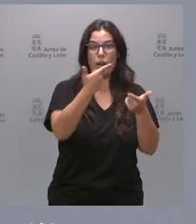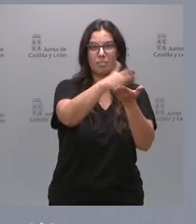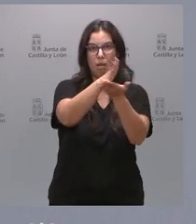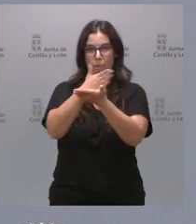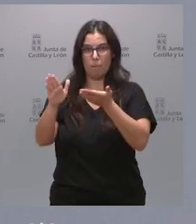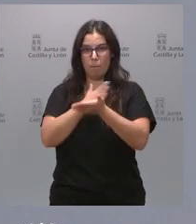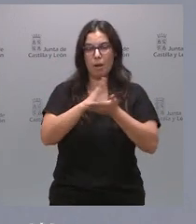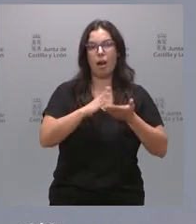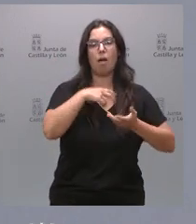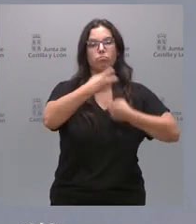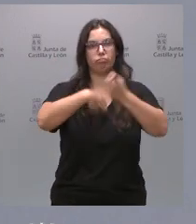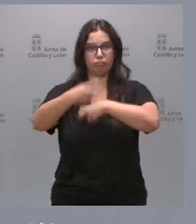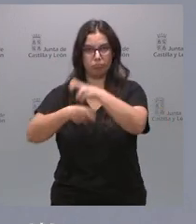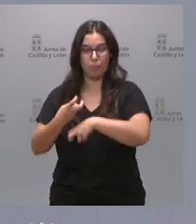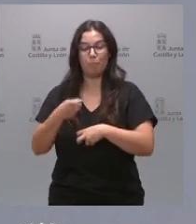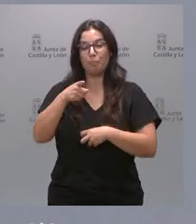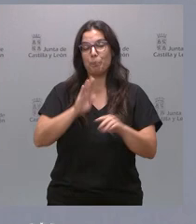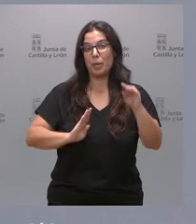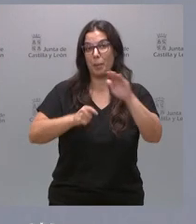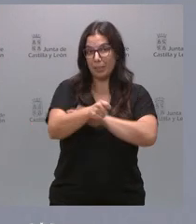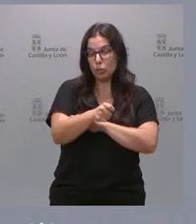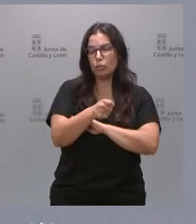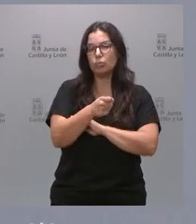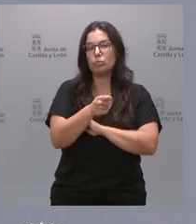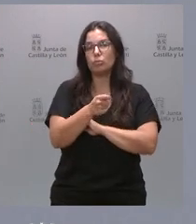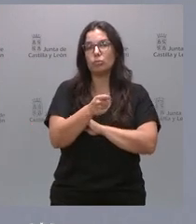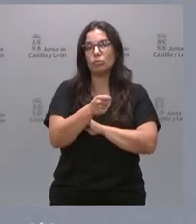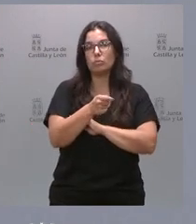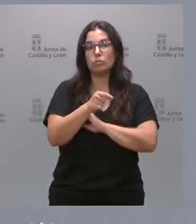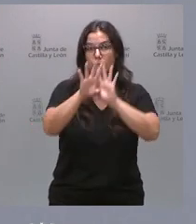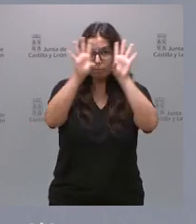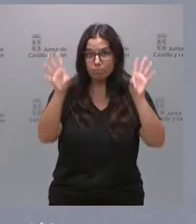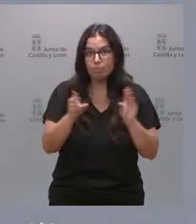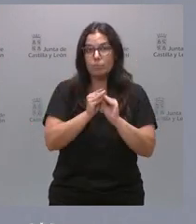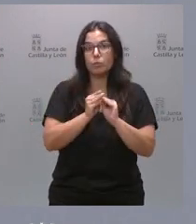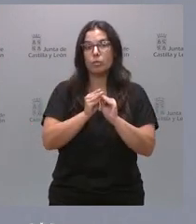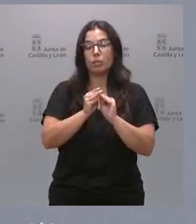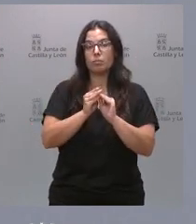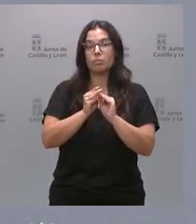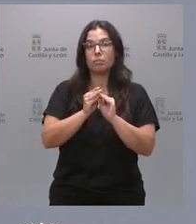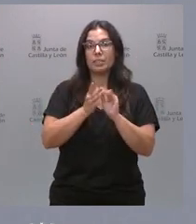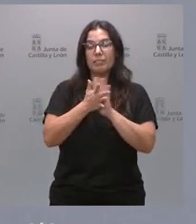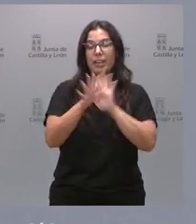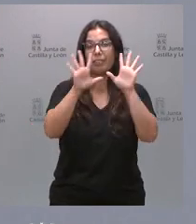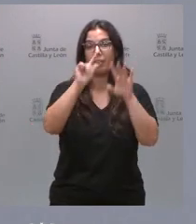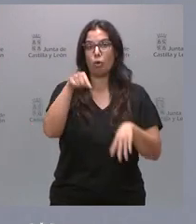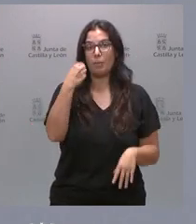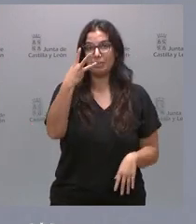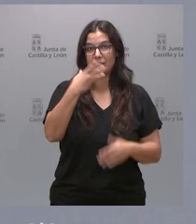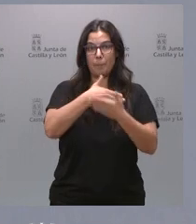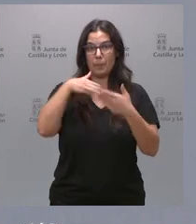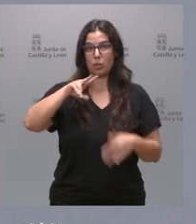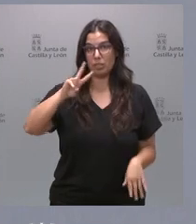de una inversión en este conjunto de acuerdos del Consejo de gobierno de 10,3 millones de euros